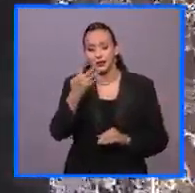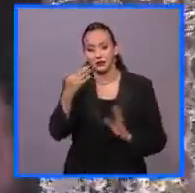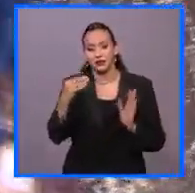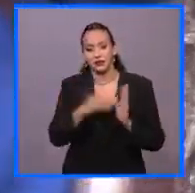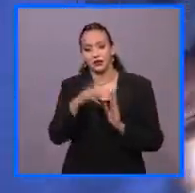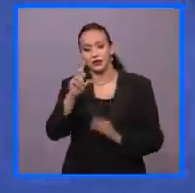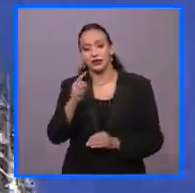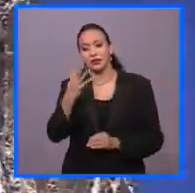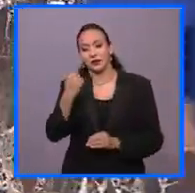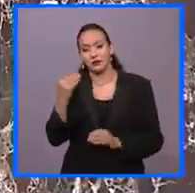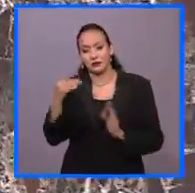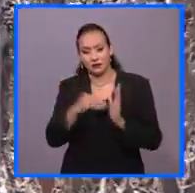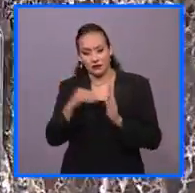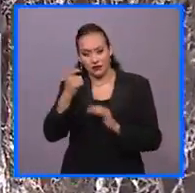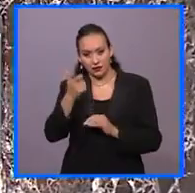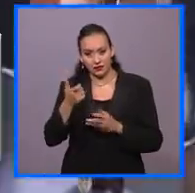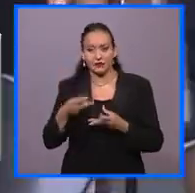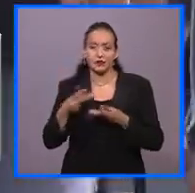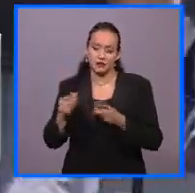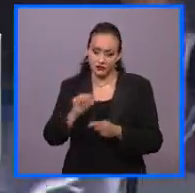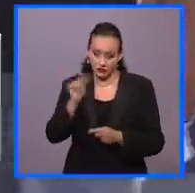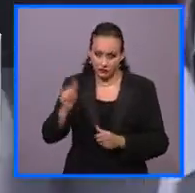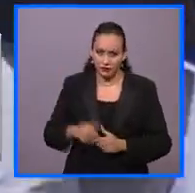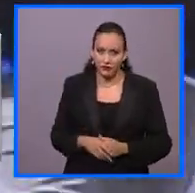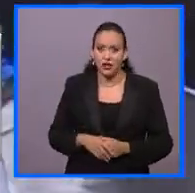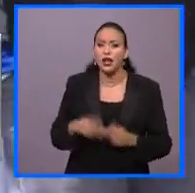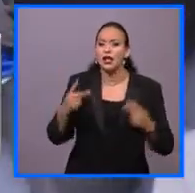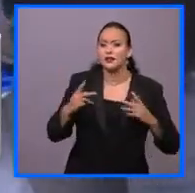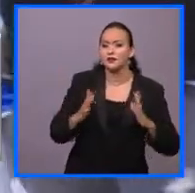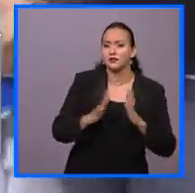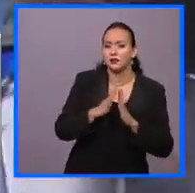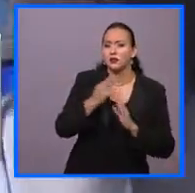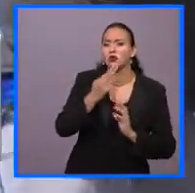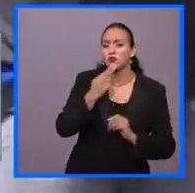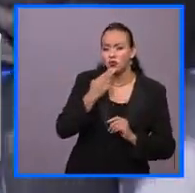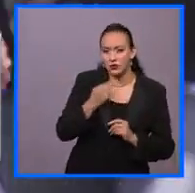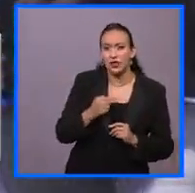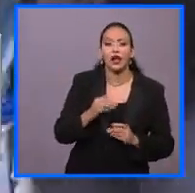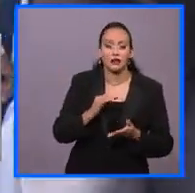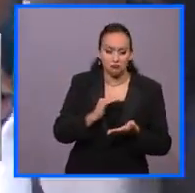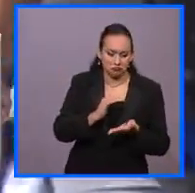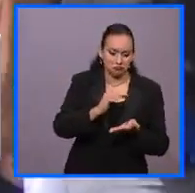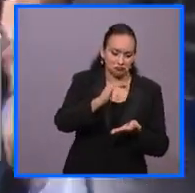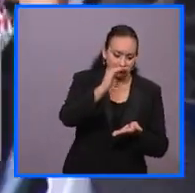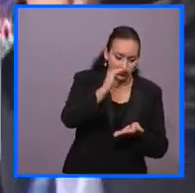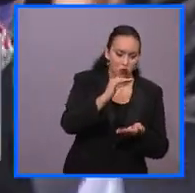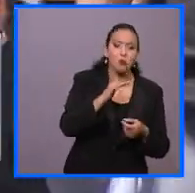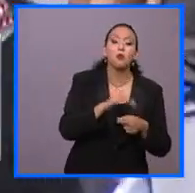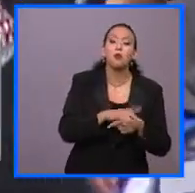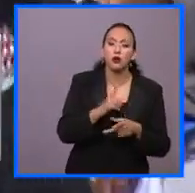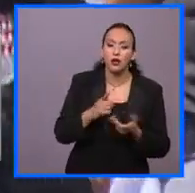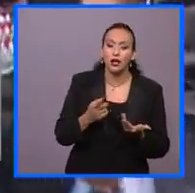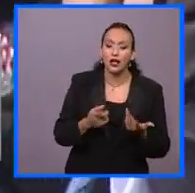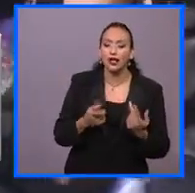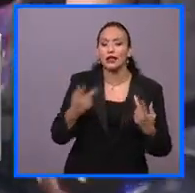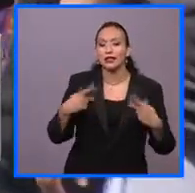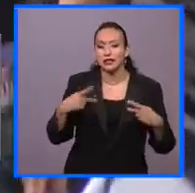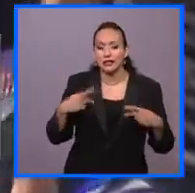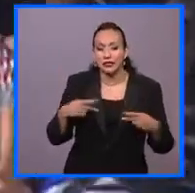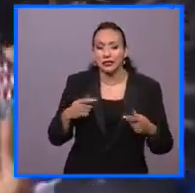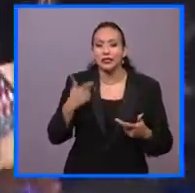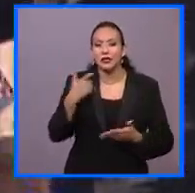624,039 millones de pesos. Las participaciones registran menor crecimiento debido al estancamiento de la recaudación